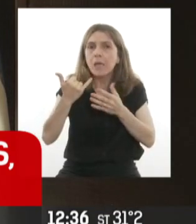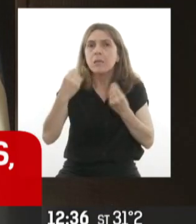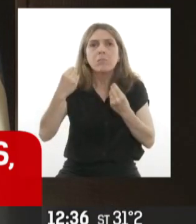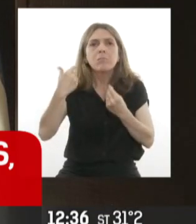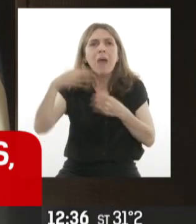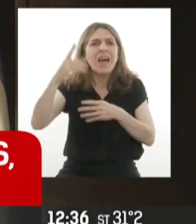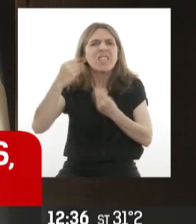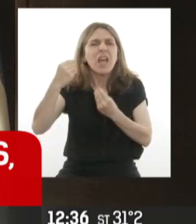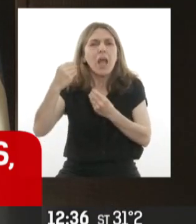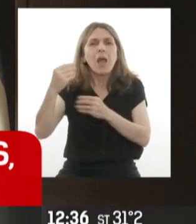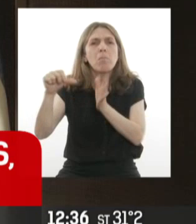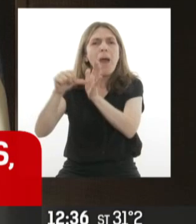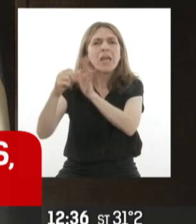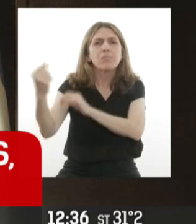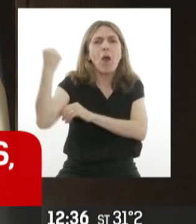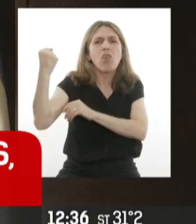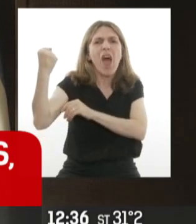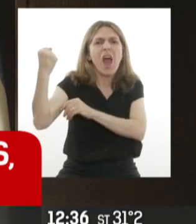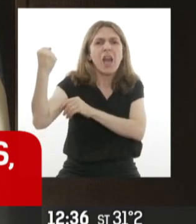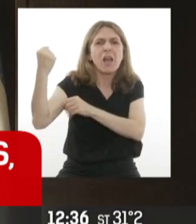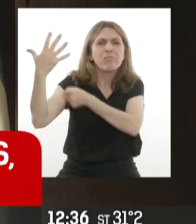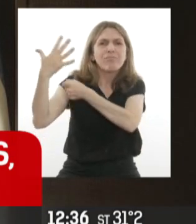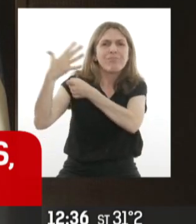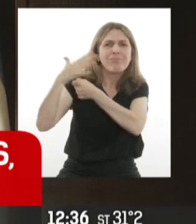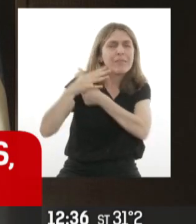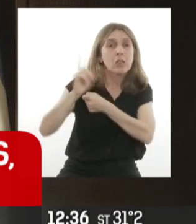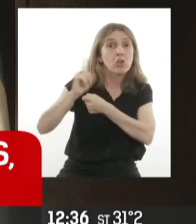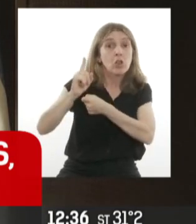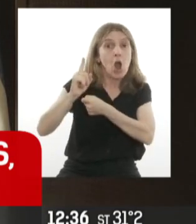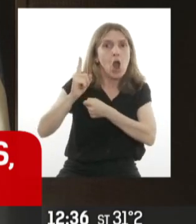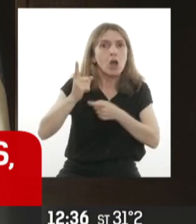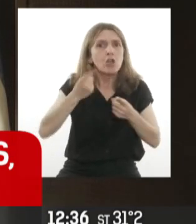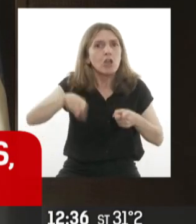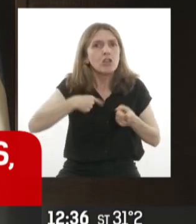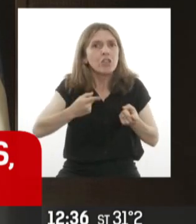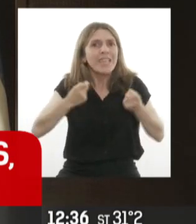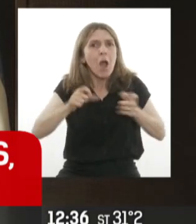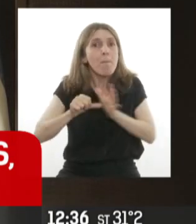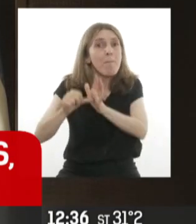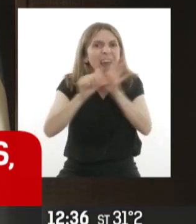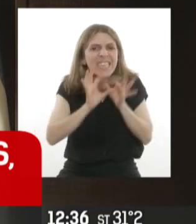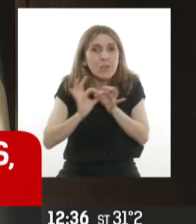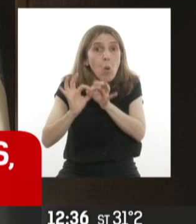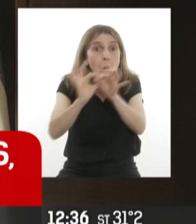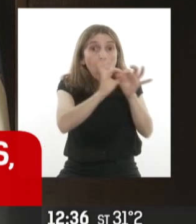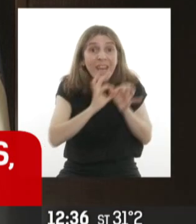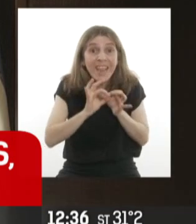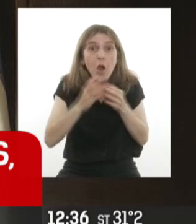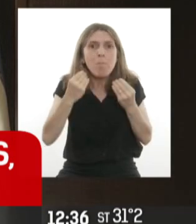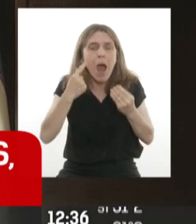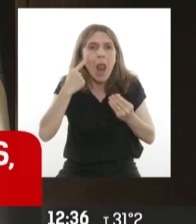más, nosotros necesitamos ser un continente unido para poder afrontar ese desafío que se